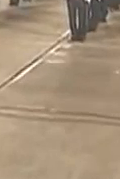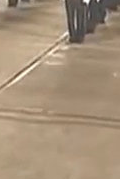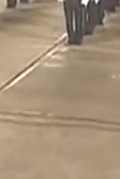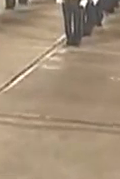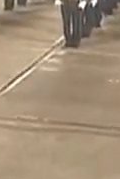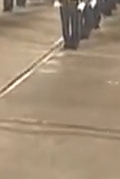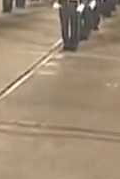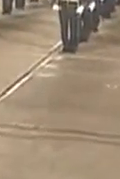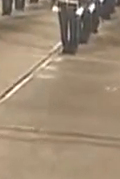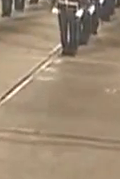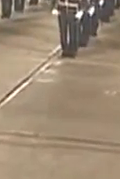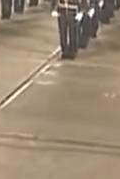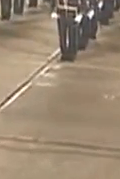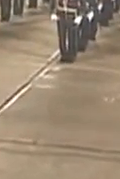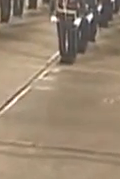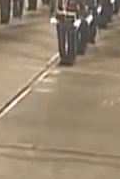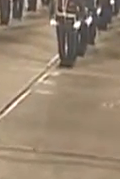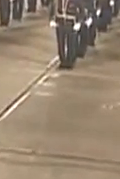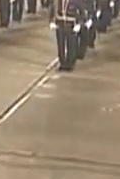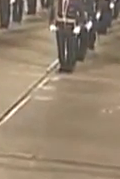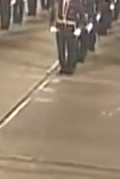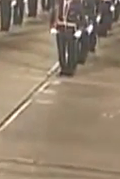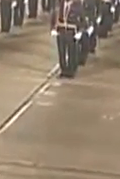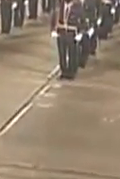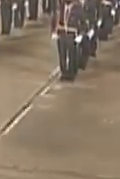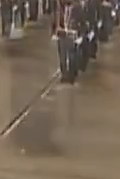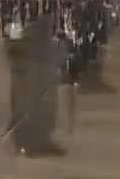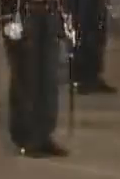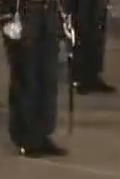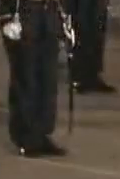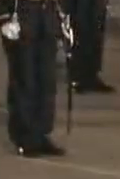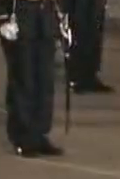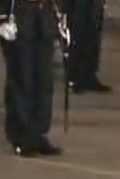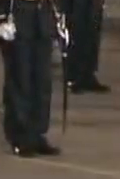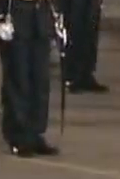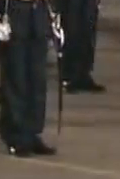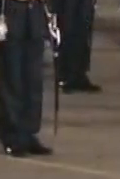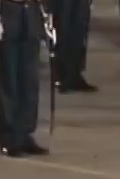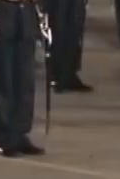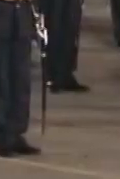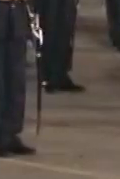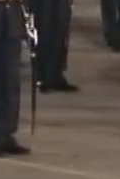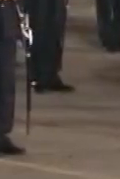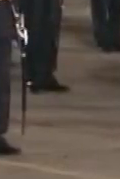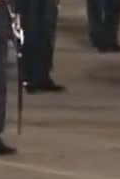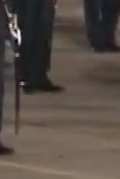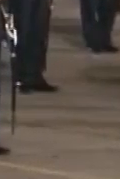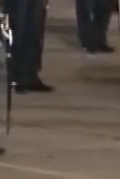Con vista a la bandera nacional, atención presente,